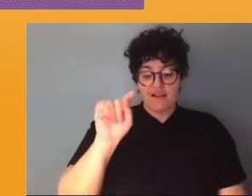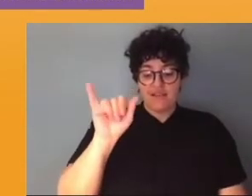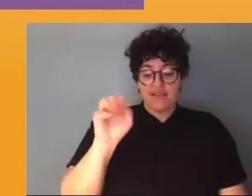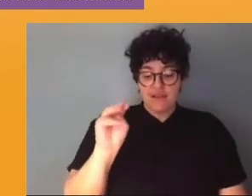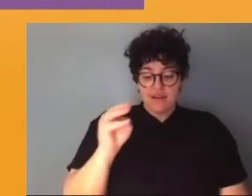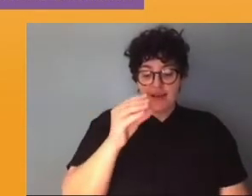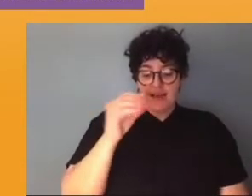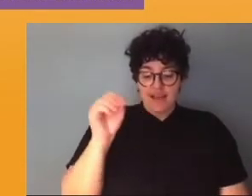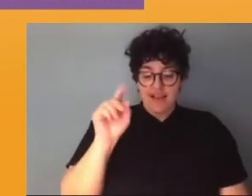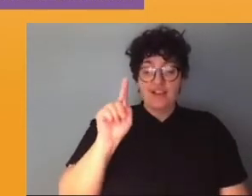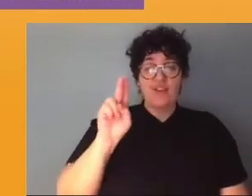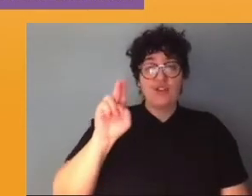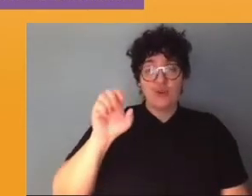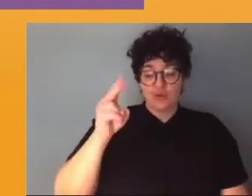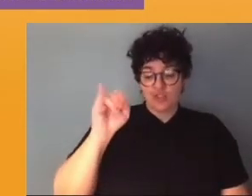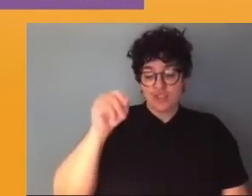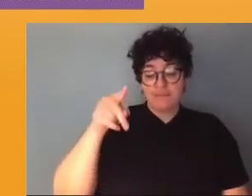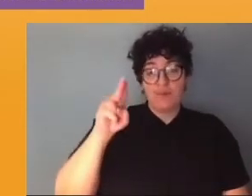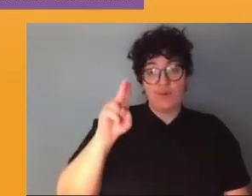Bharatanatyam